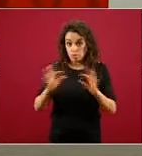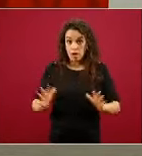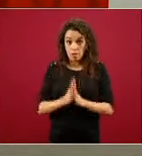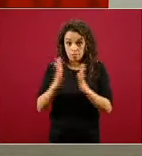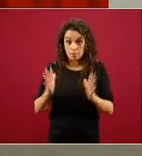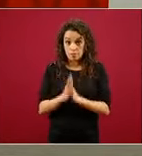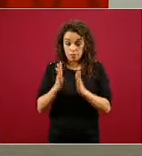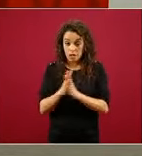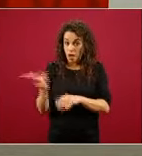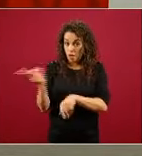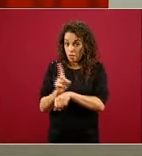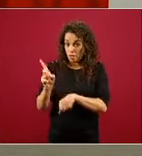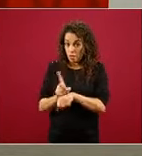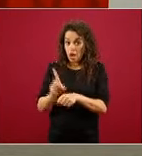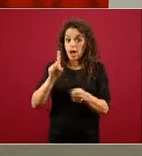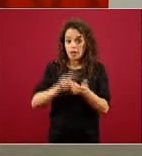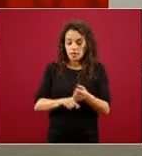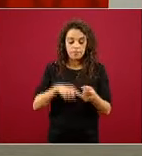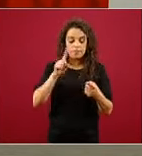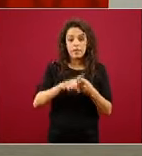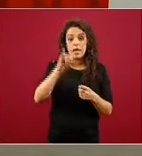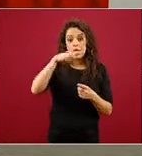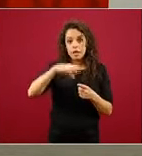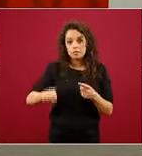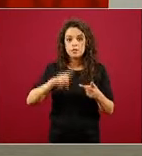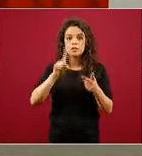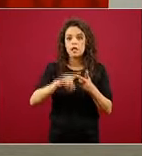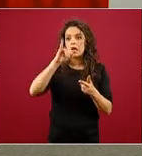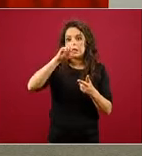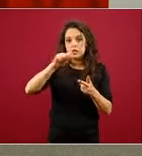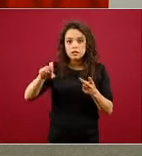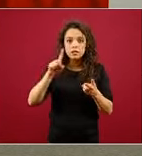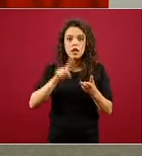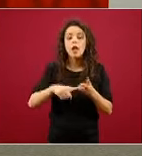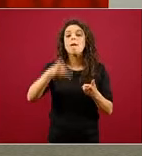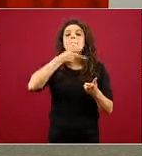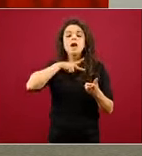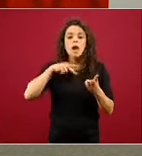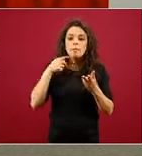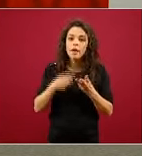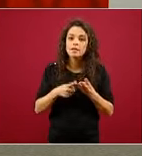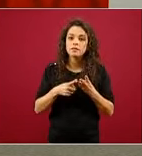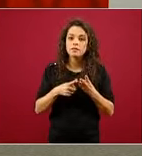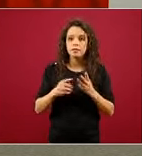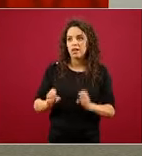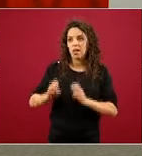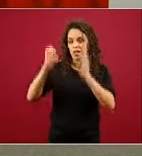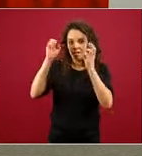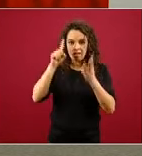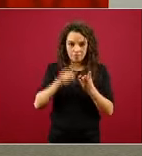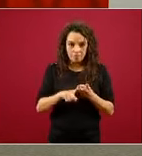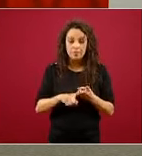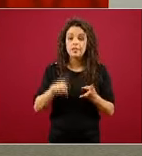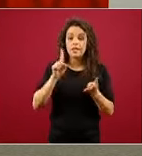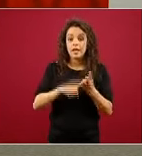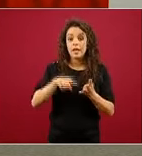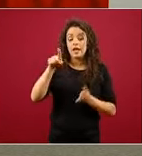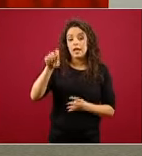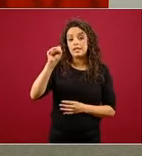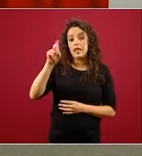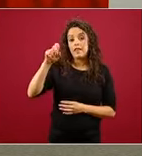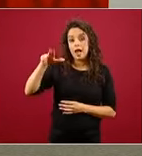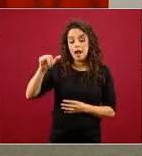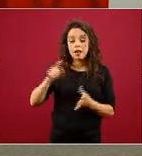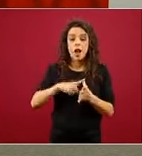son precisamente el IMSS, el ISSSTE, Pemex, muy importante la participación de la SEDENA y la CEMAR en estos procesos